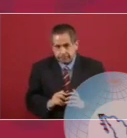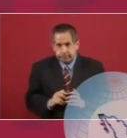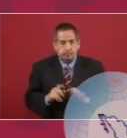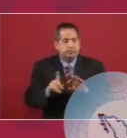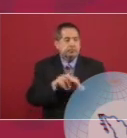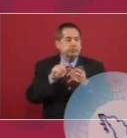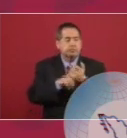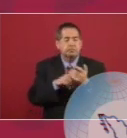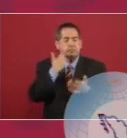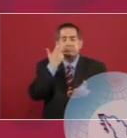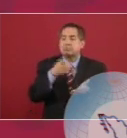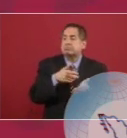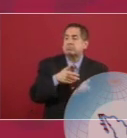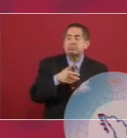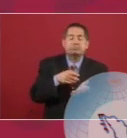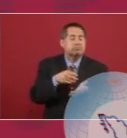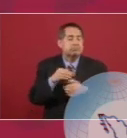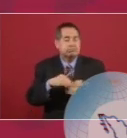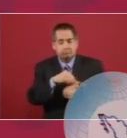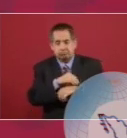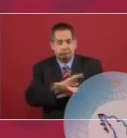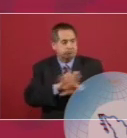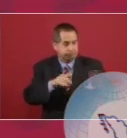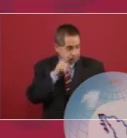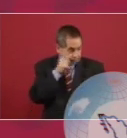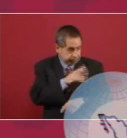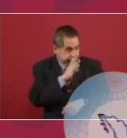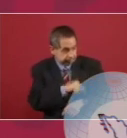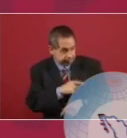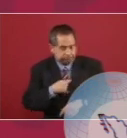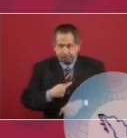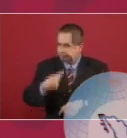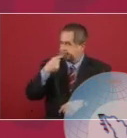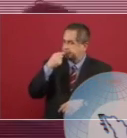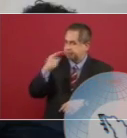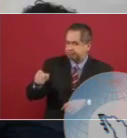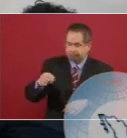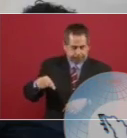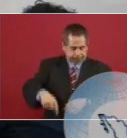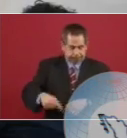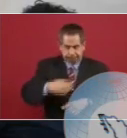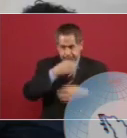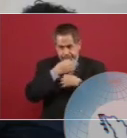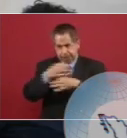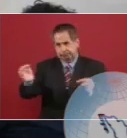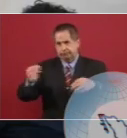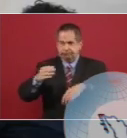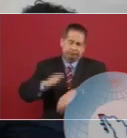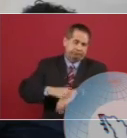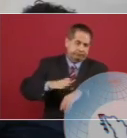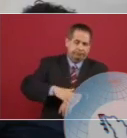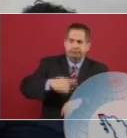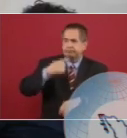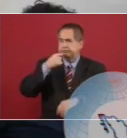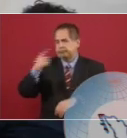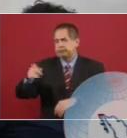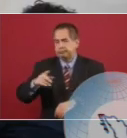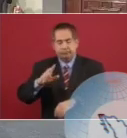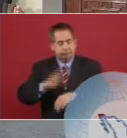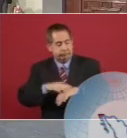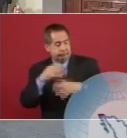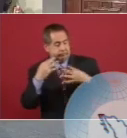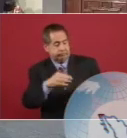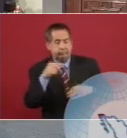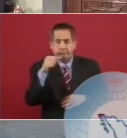otra excusa, lo vamos a denunciar aquí. ¿Cómo se va